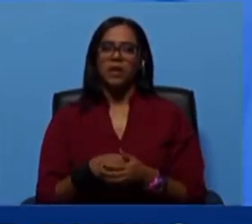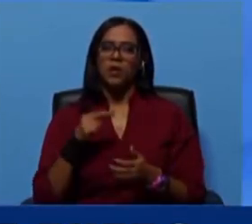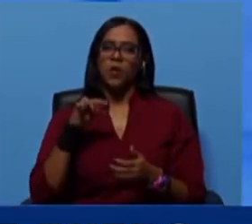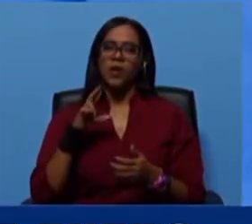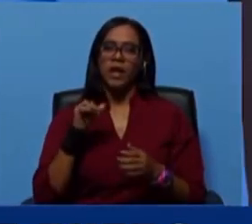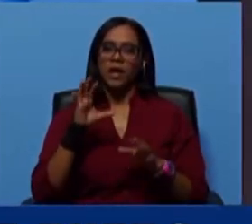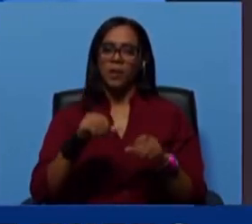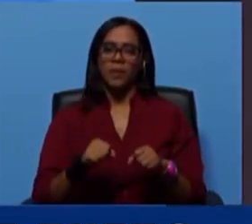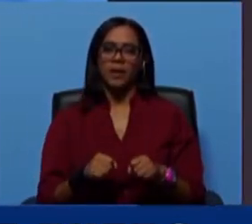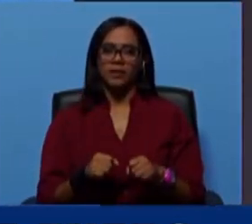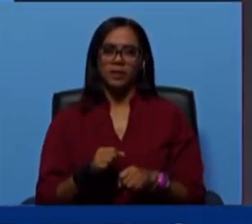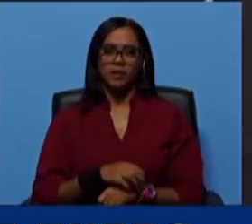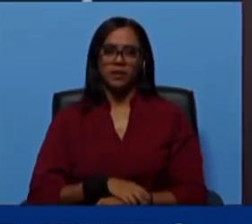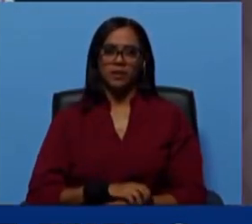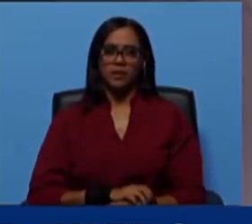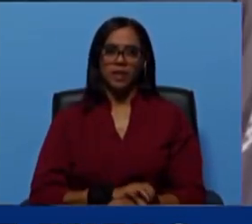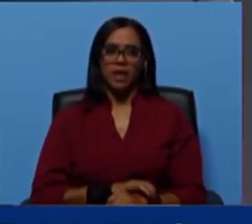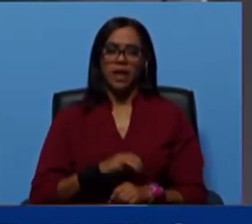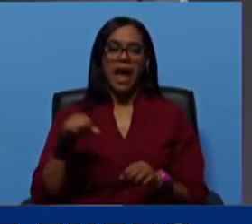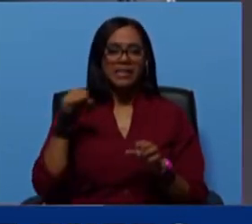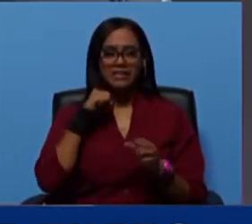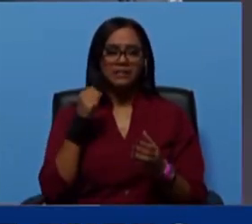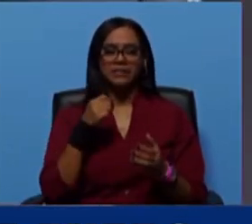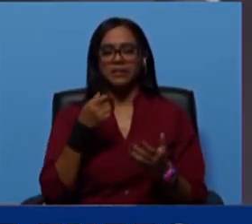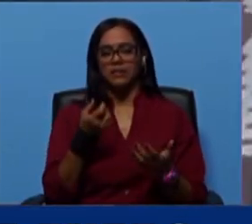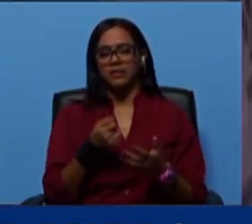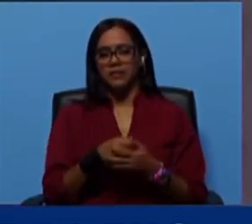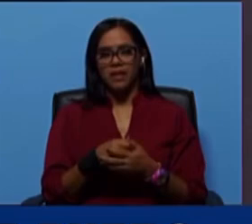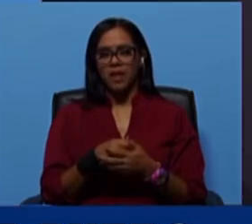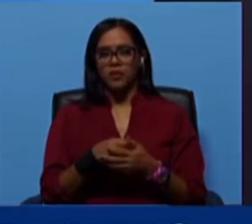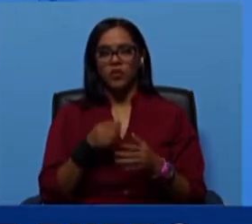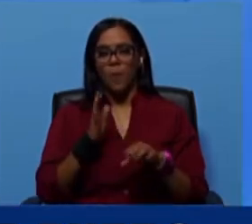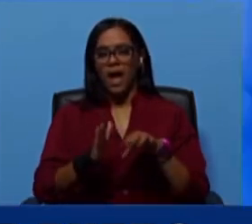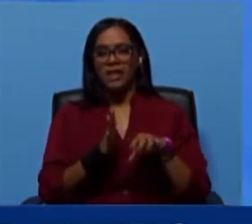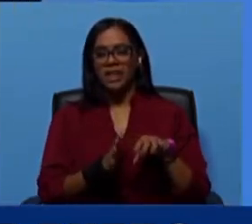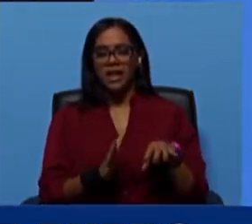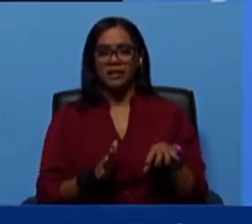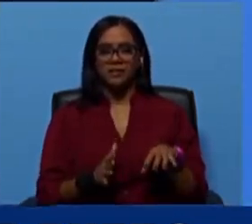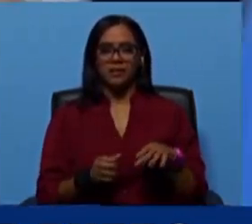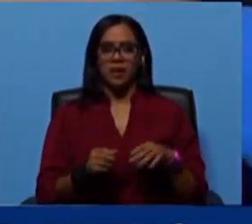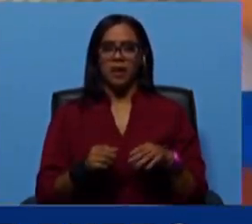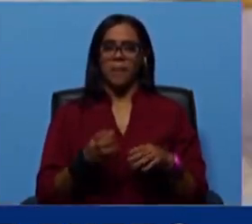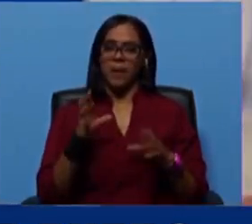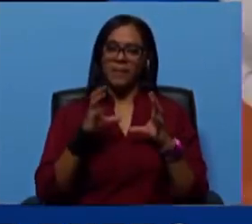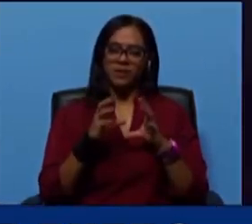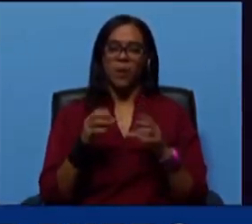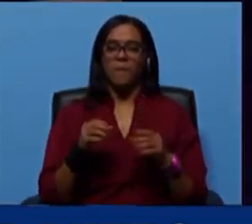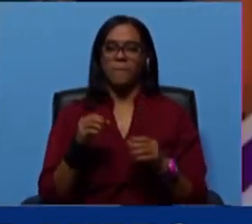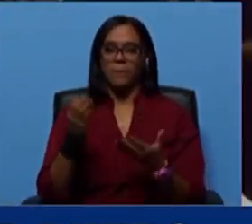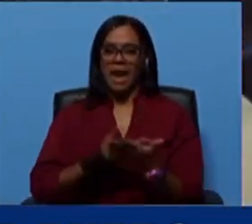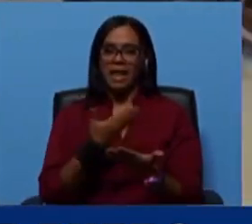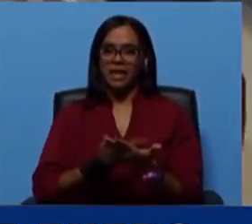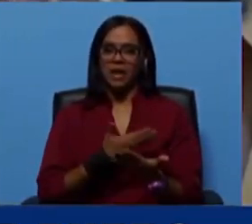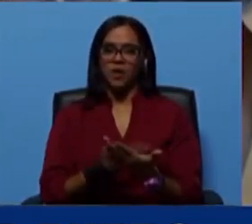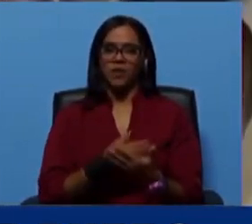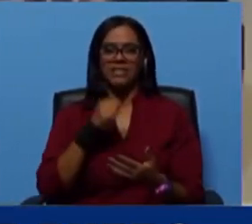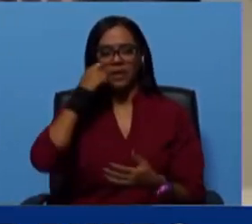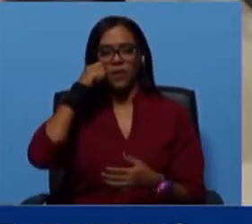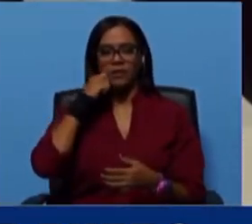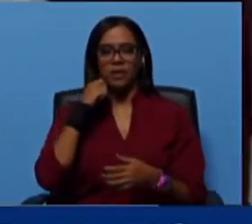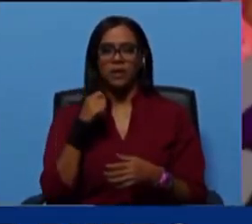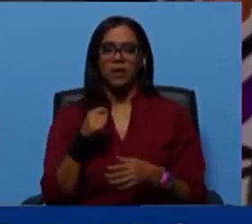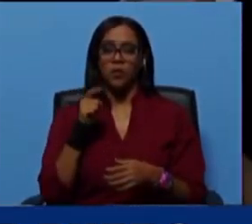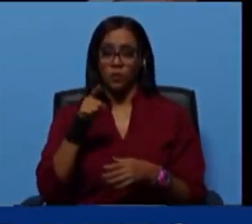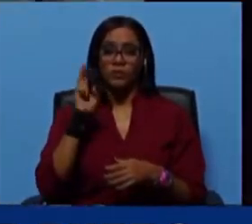compraste? Verdura, zanahoria, tomate, pimentón, plátano y cebolla. ¿Usted también compró?